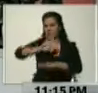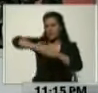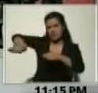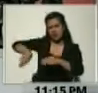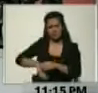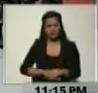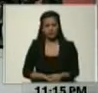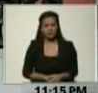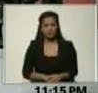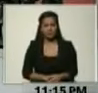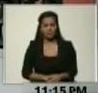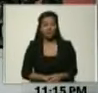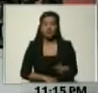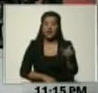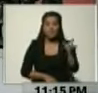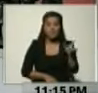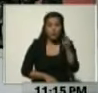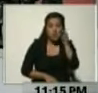El Patriota El Vivito nos informa.